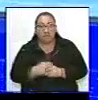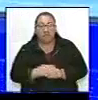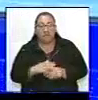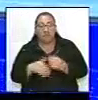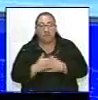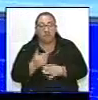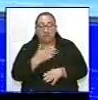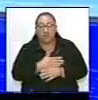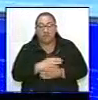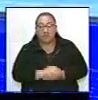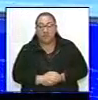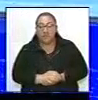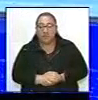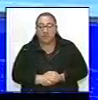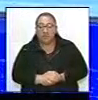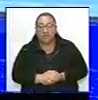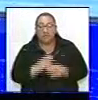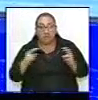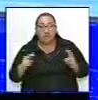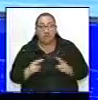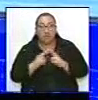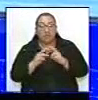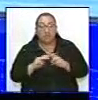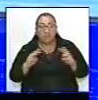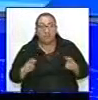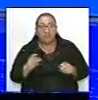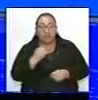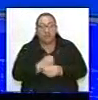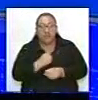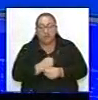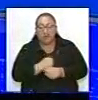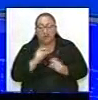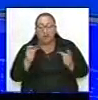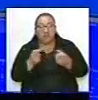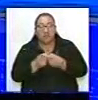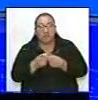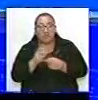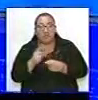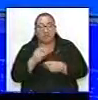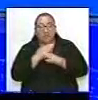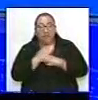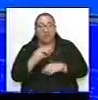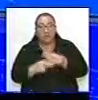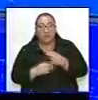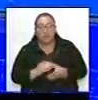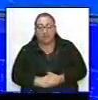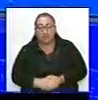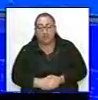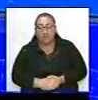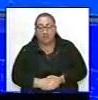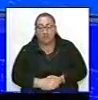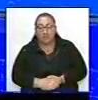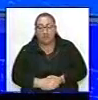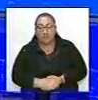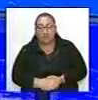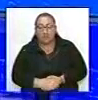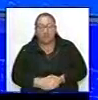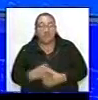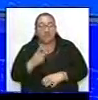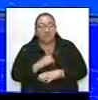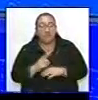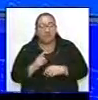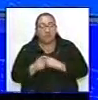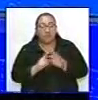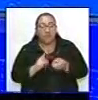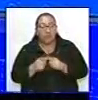Que fue un encuentro, una mesa de trabajo de la Comisión de Defensa Nacional, Orden Interno, Desarrollo